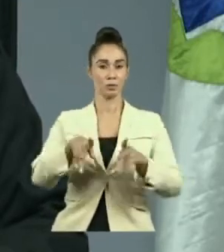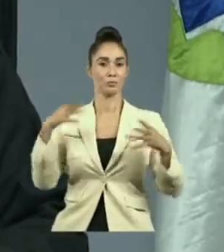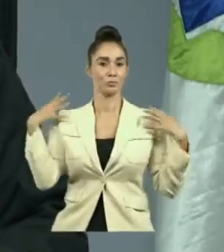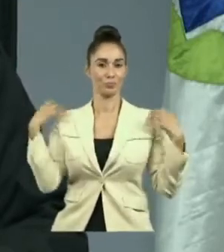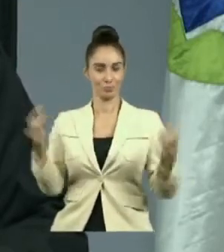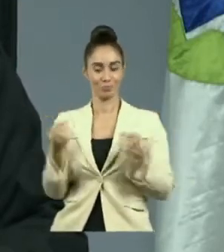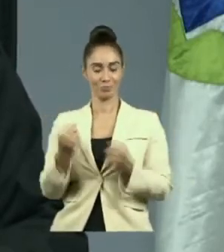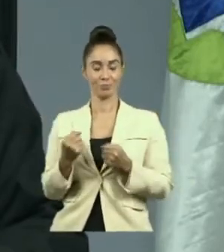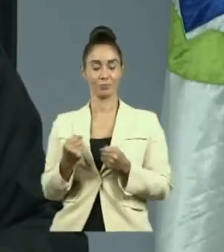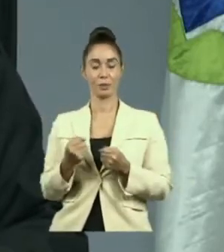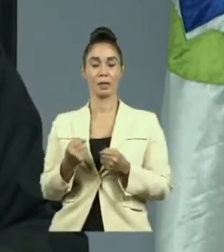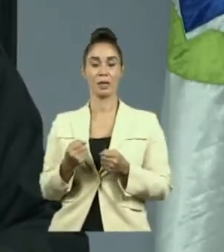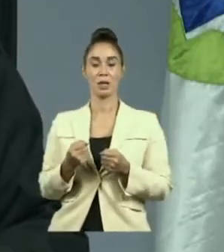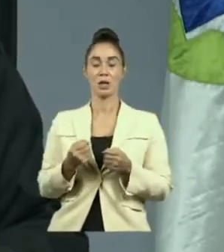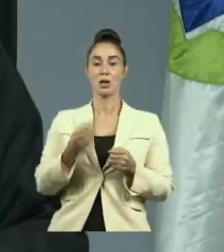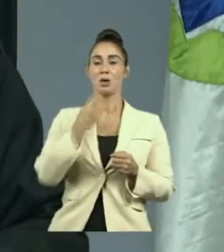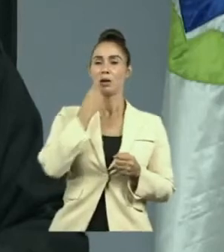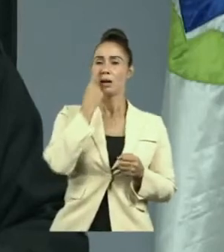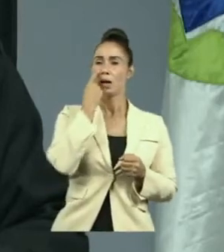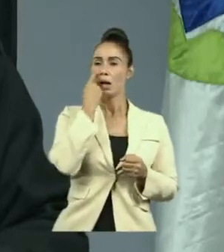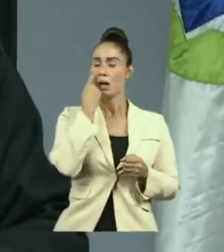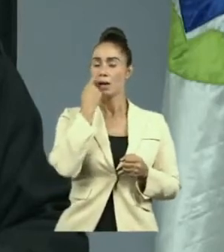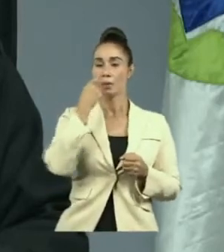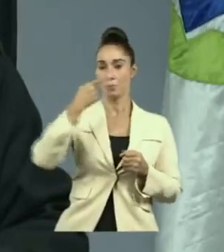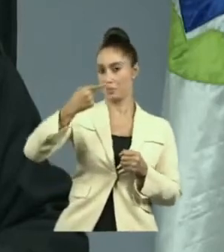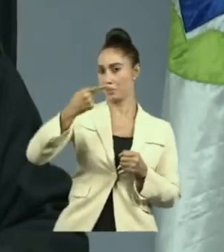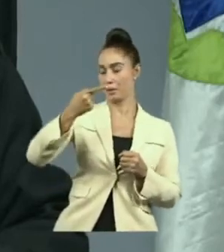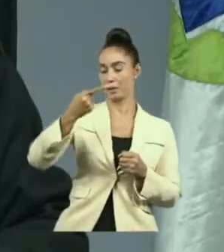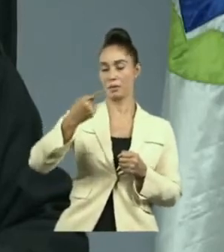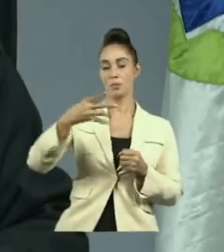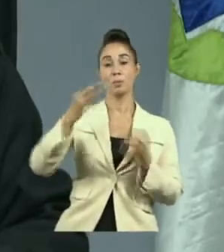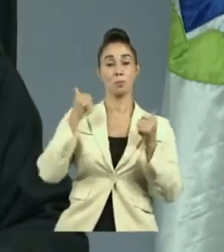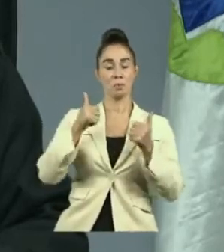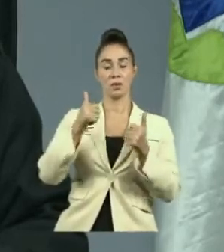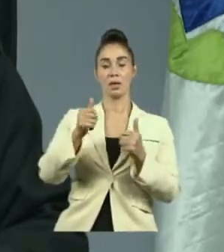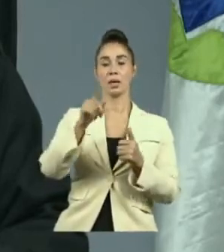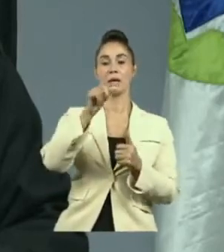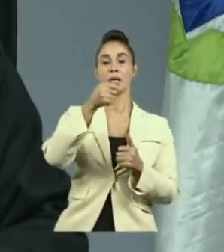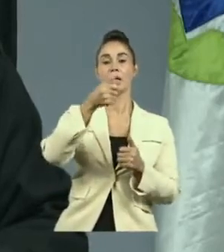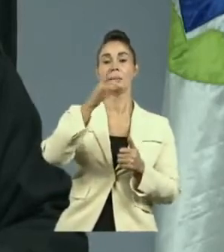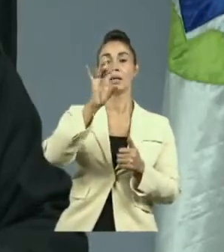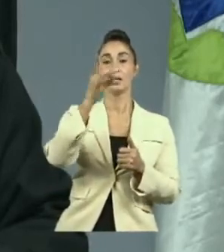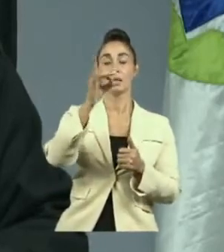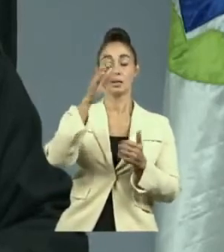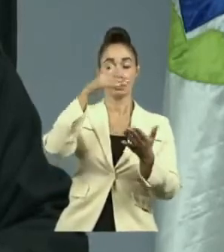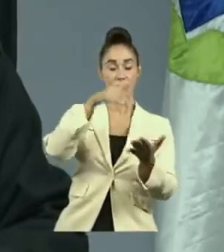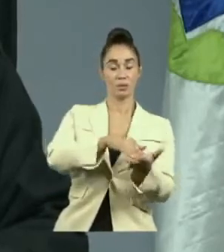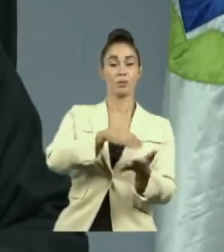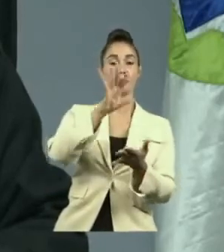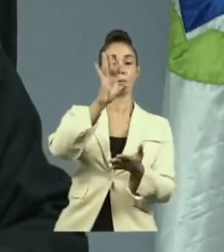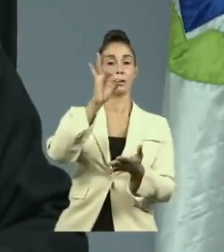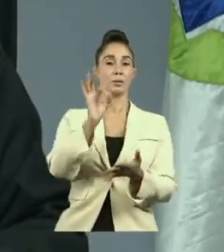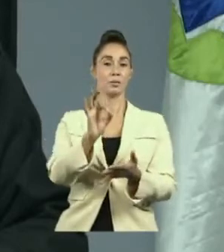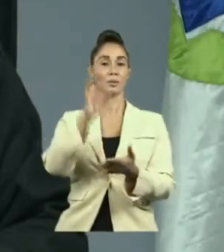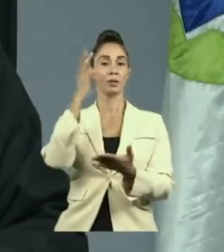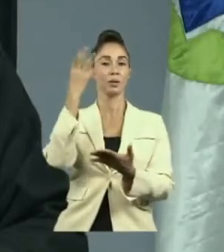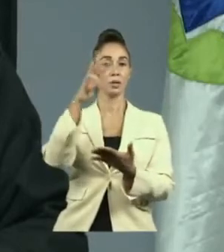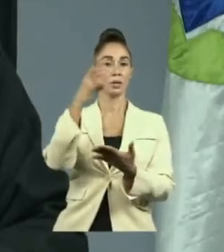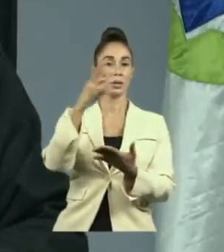descartados por psr 18 mil 716 y el total de muestras